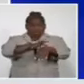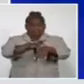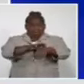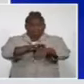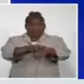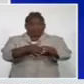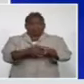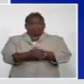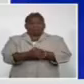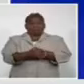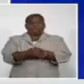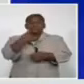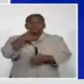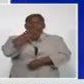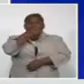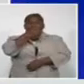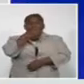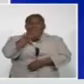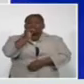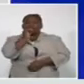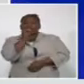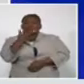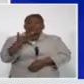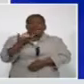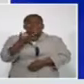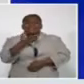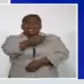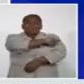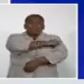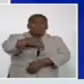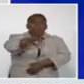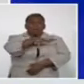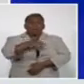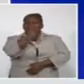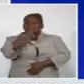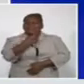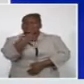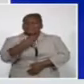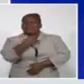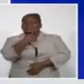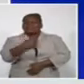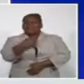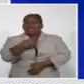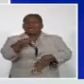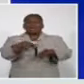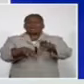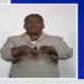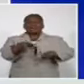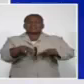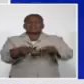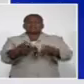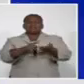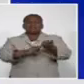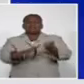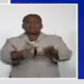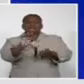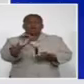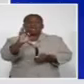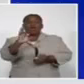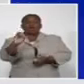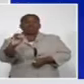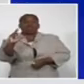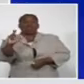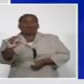Yo lo digo porque ha habido inquietud por parte de la población de que muchas veces en las provincias se hablan de focos.